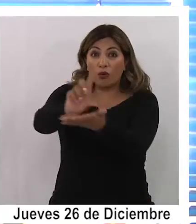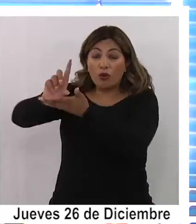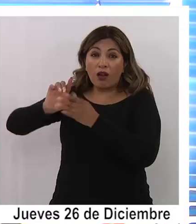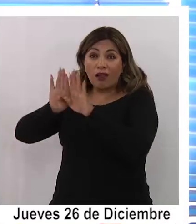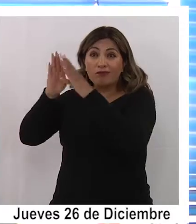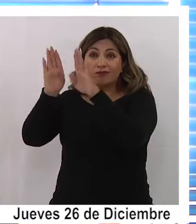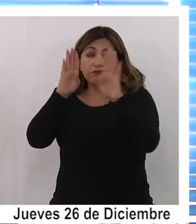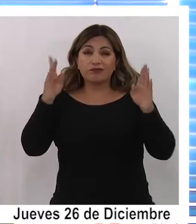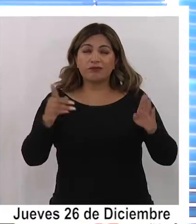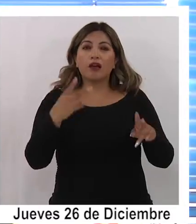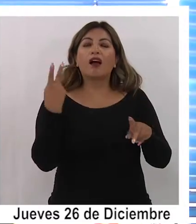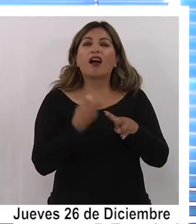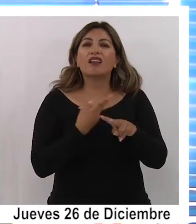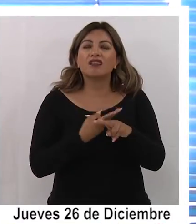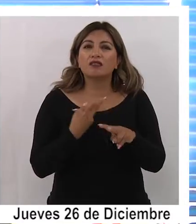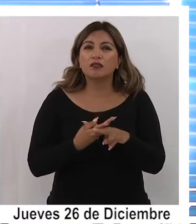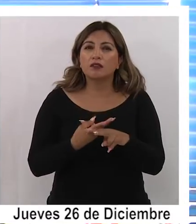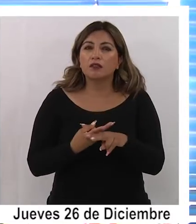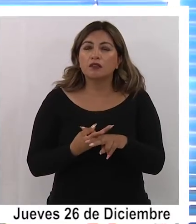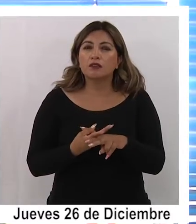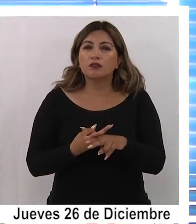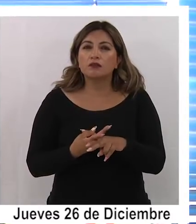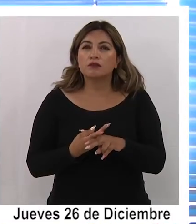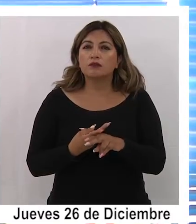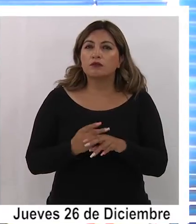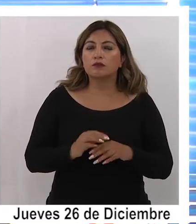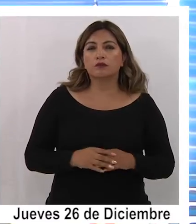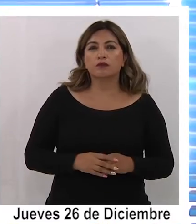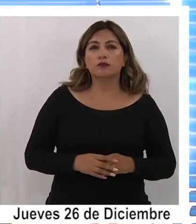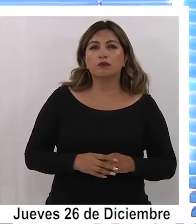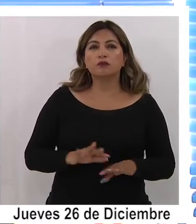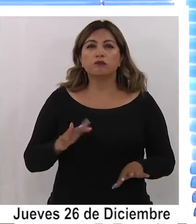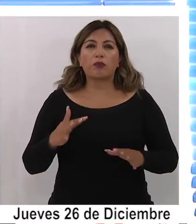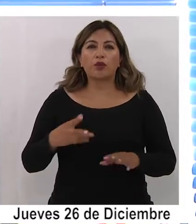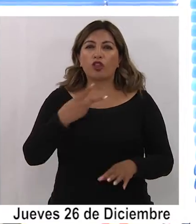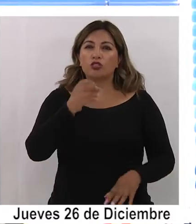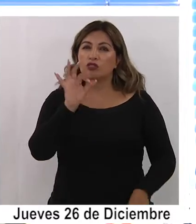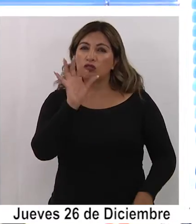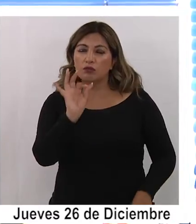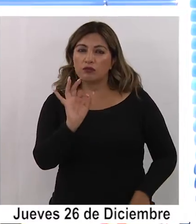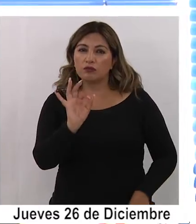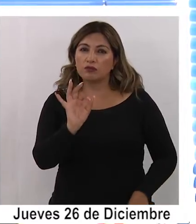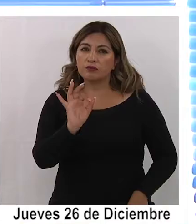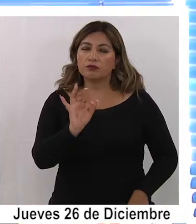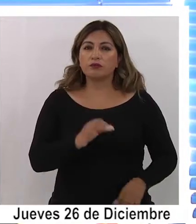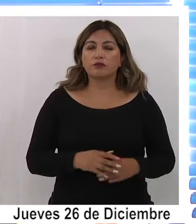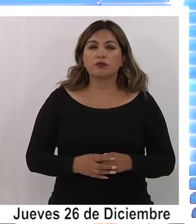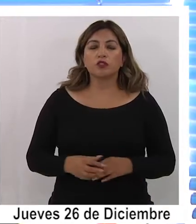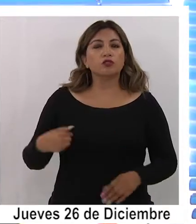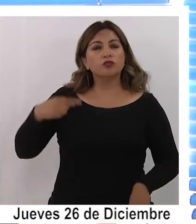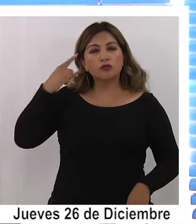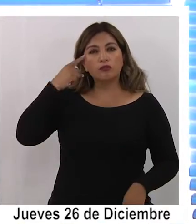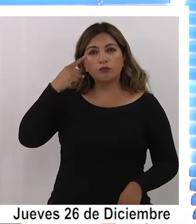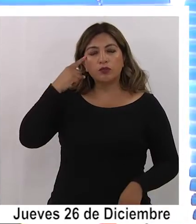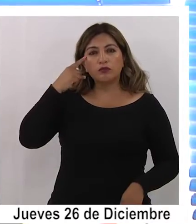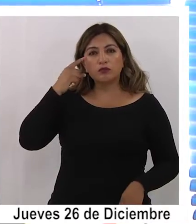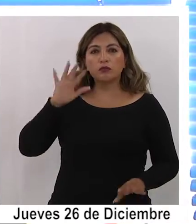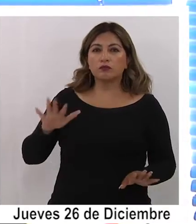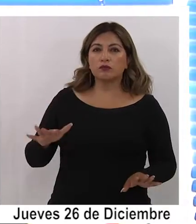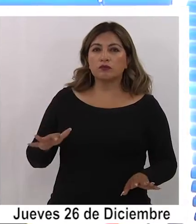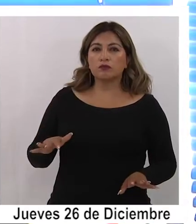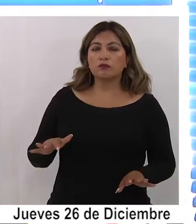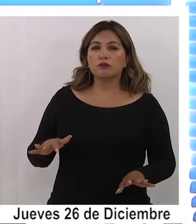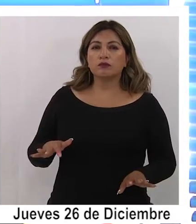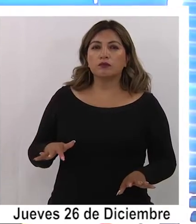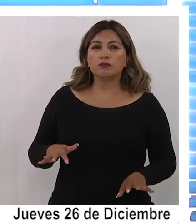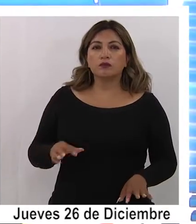300 locales, arrendado en su totalidad unos 250, y yo